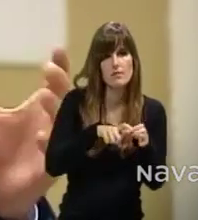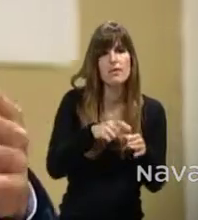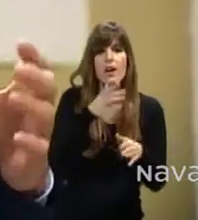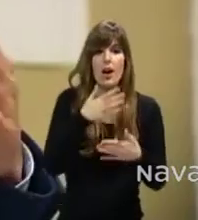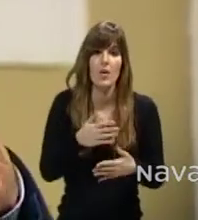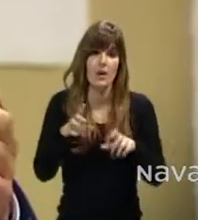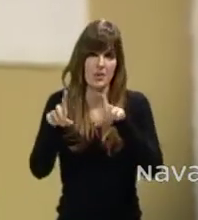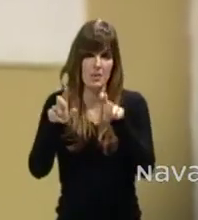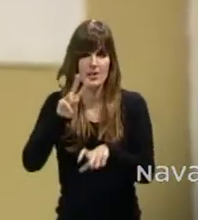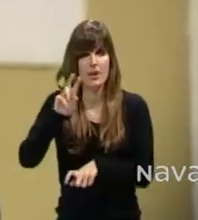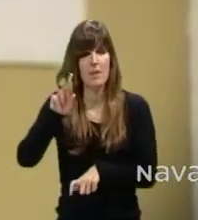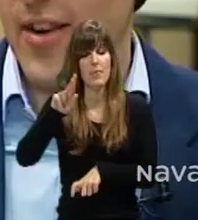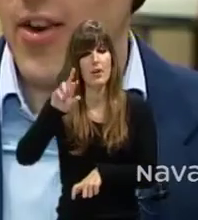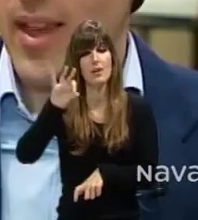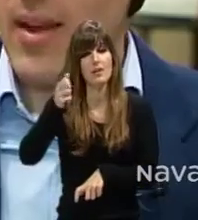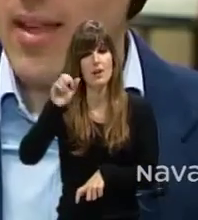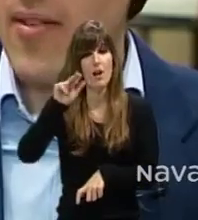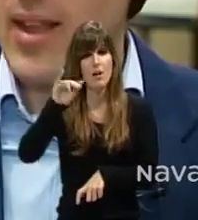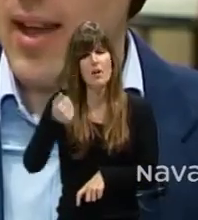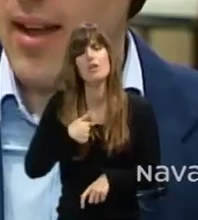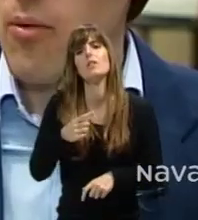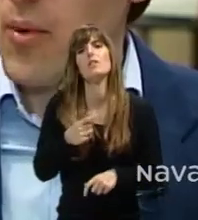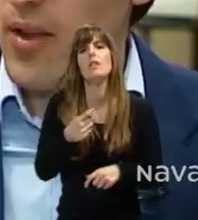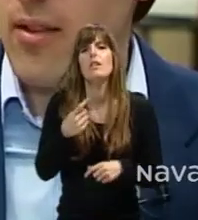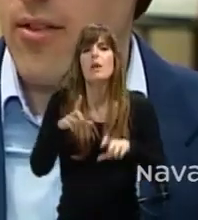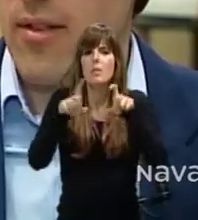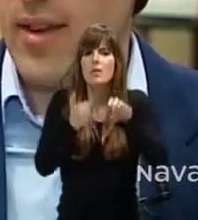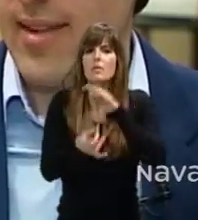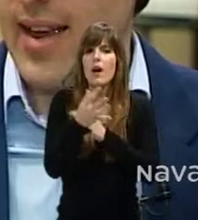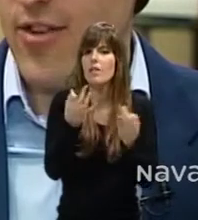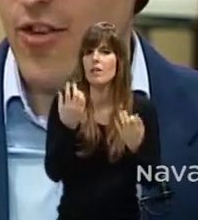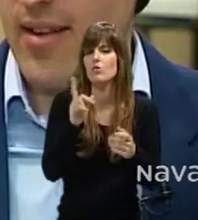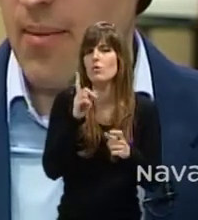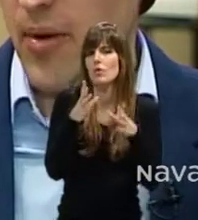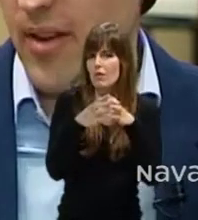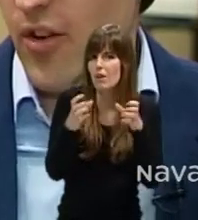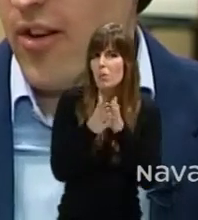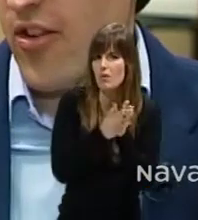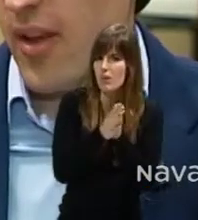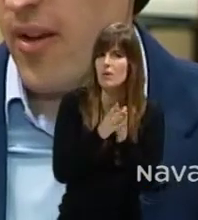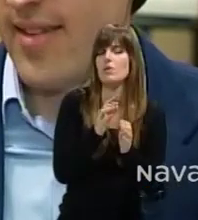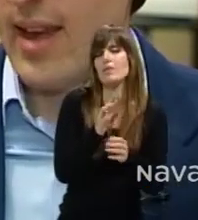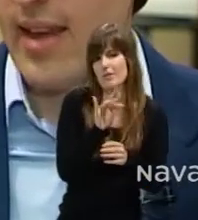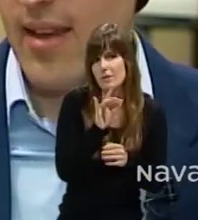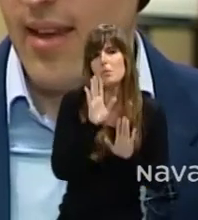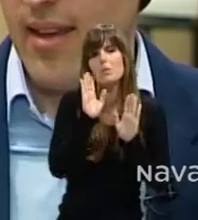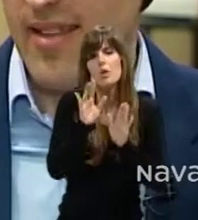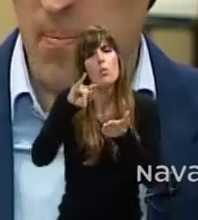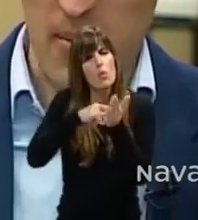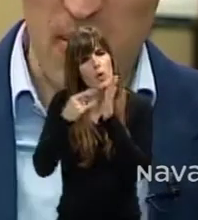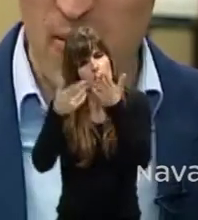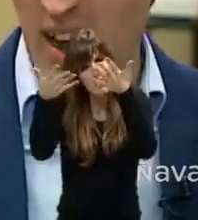Bersaria. No solo hacen falta ganas, sino que también hace falta un proyecto. Y en este caso el proyecto que nos ha llevado hasta aquí